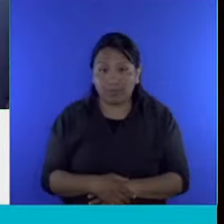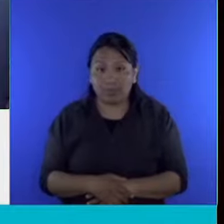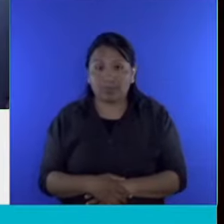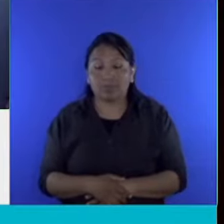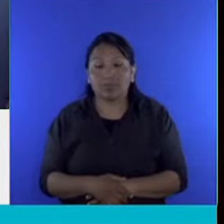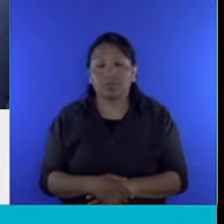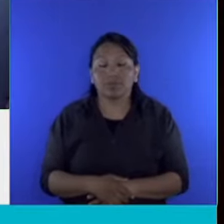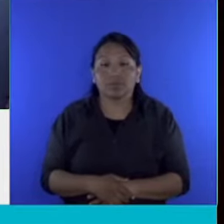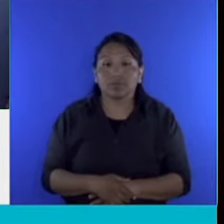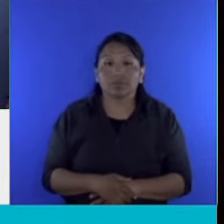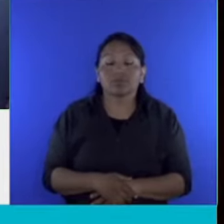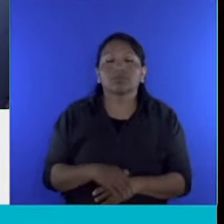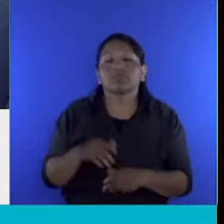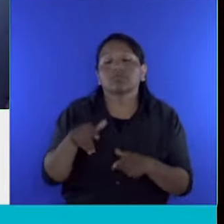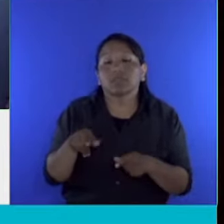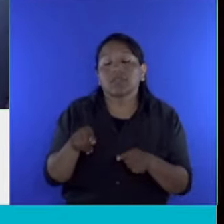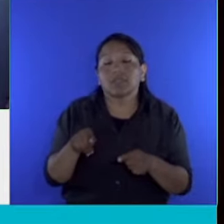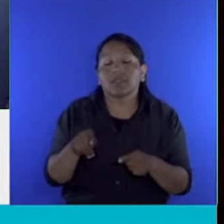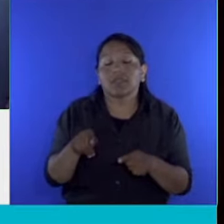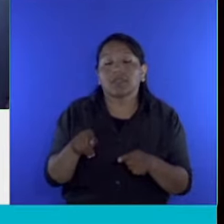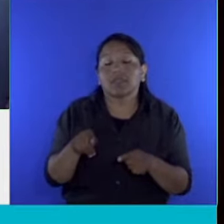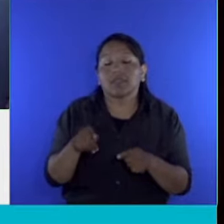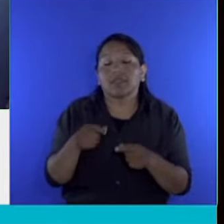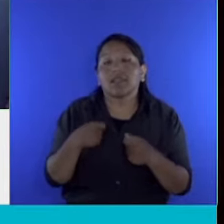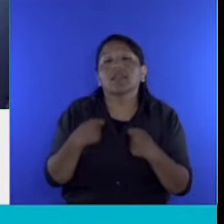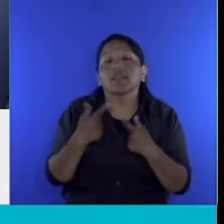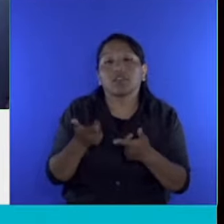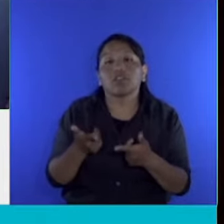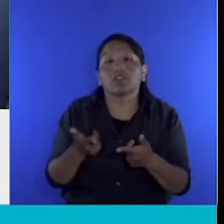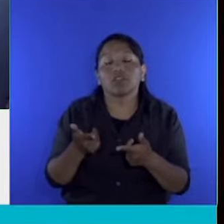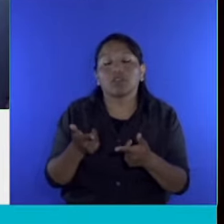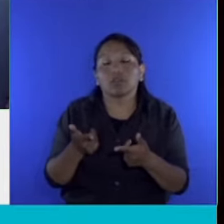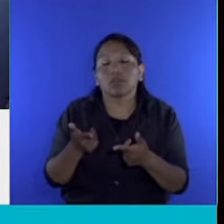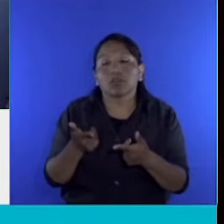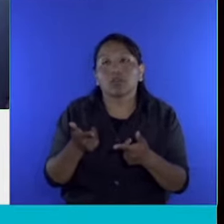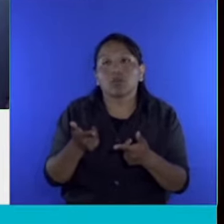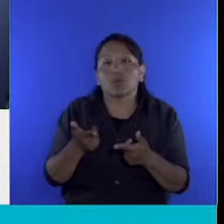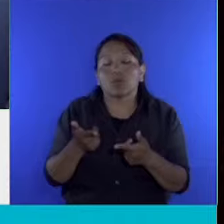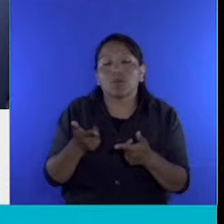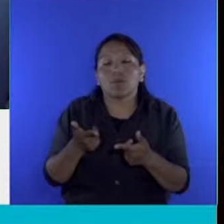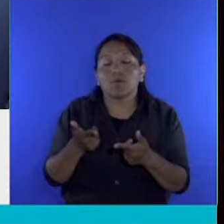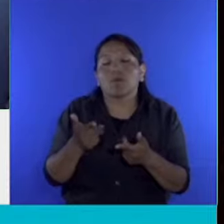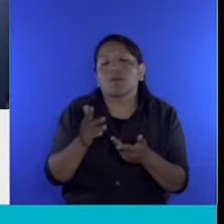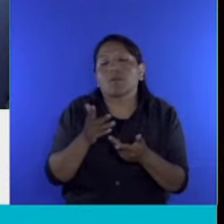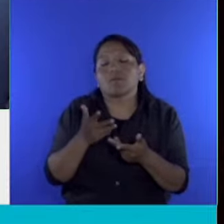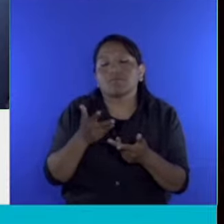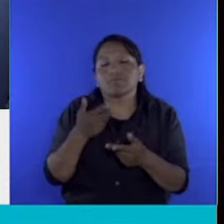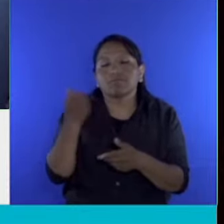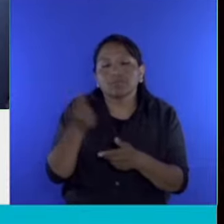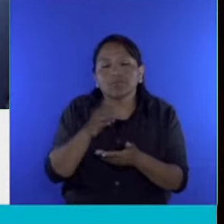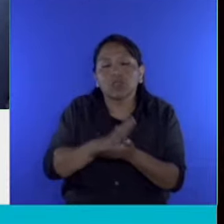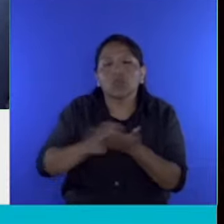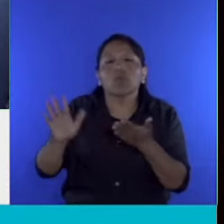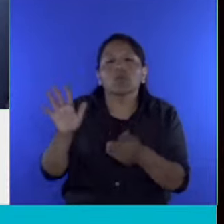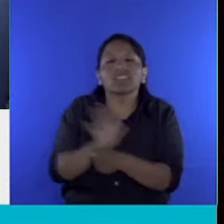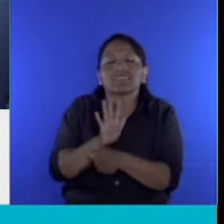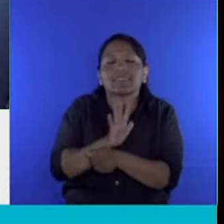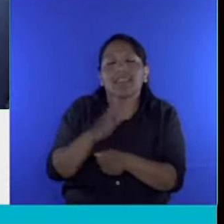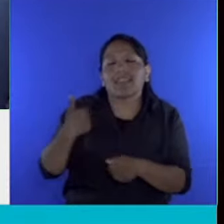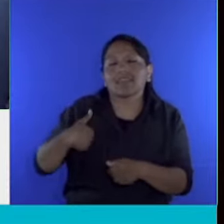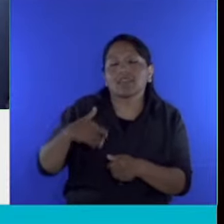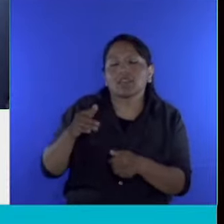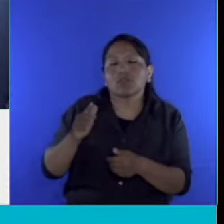1994 que fue la que le dio la base a lo que se llama el nuevo cine argentino el nuevo cine